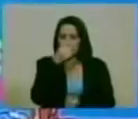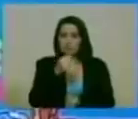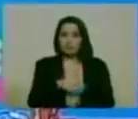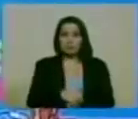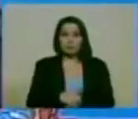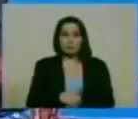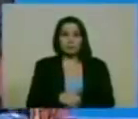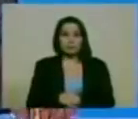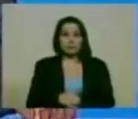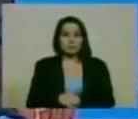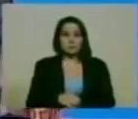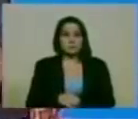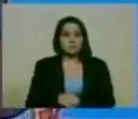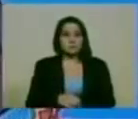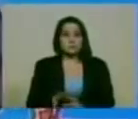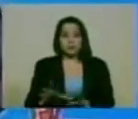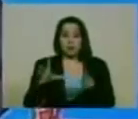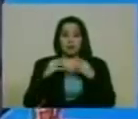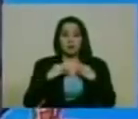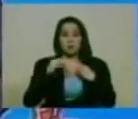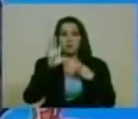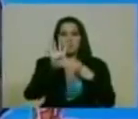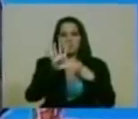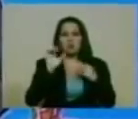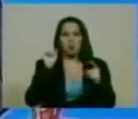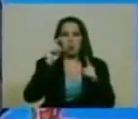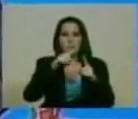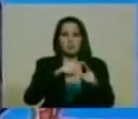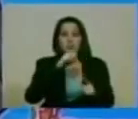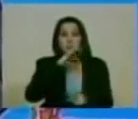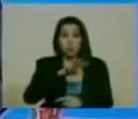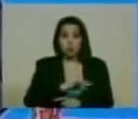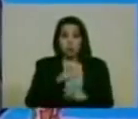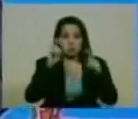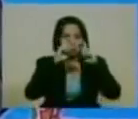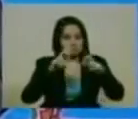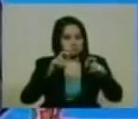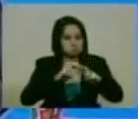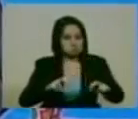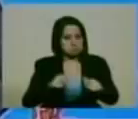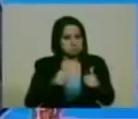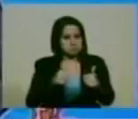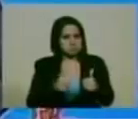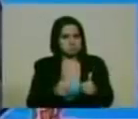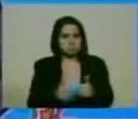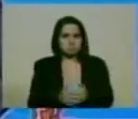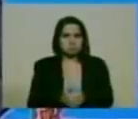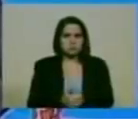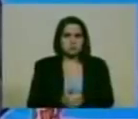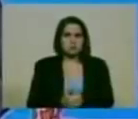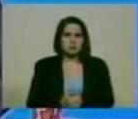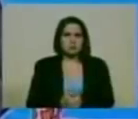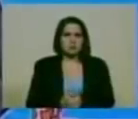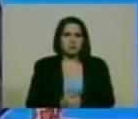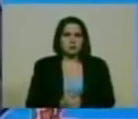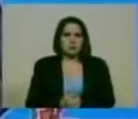asumen los 5 objetivos históricos. Y yo estaba revisando y me parece muy pertinente.